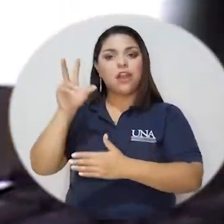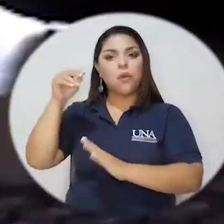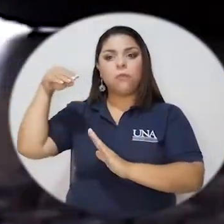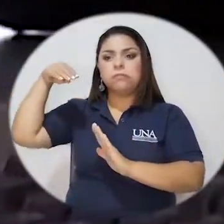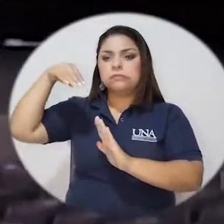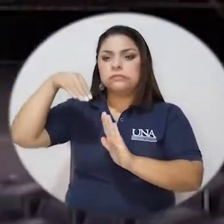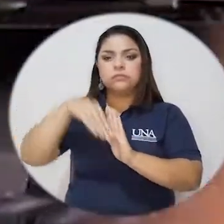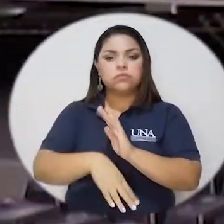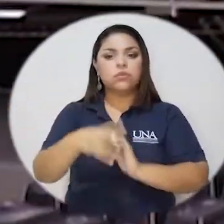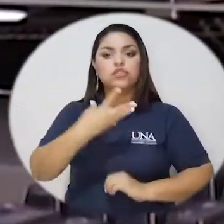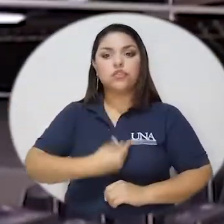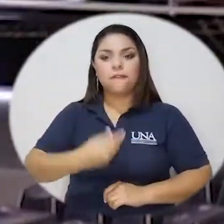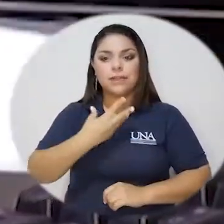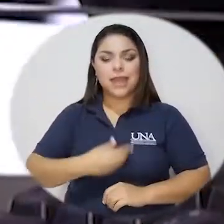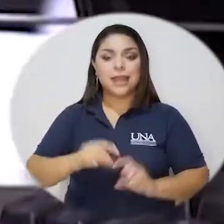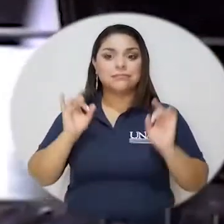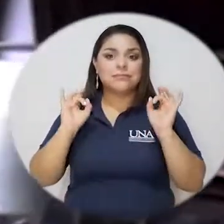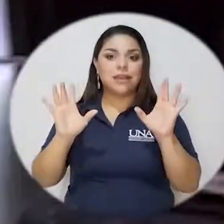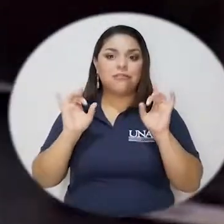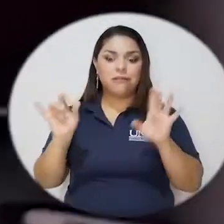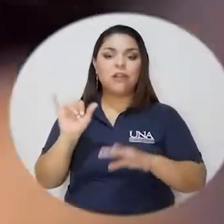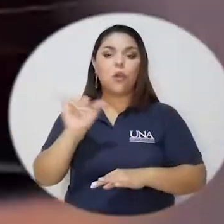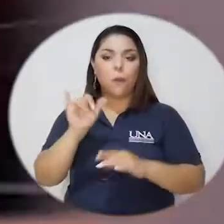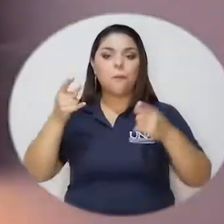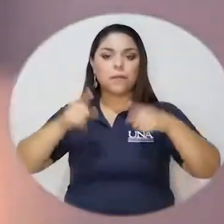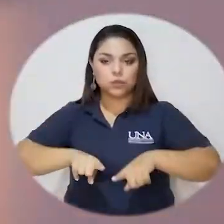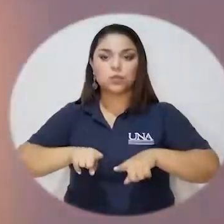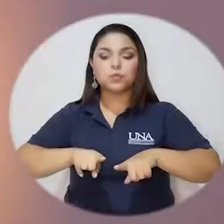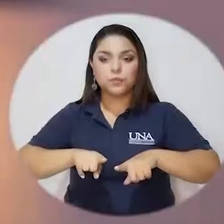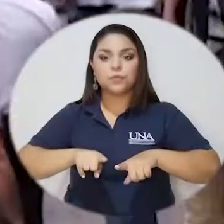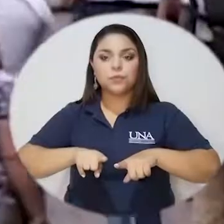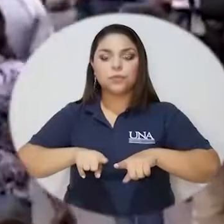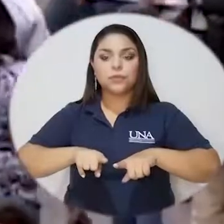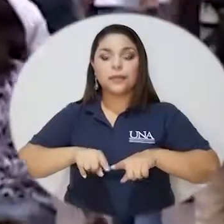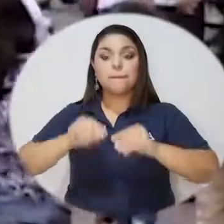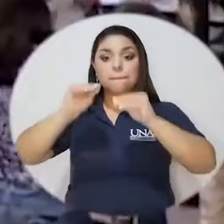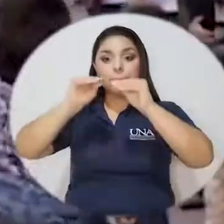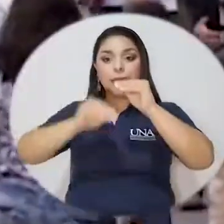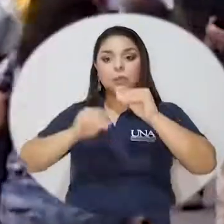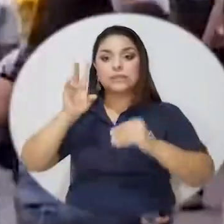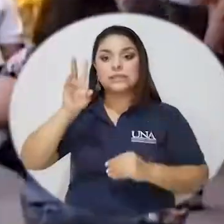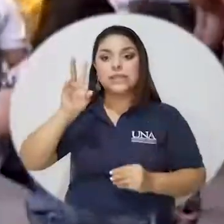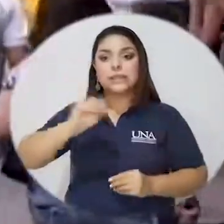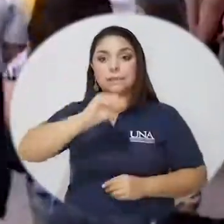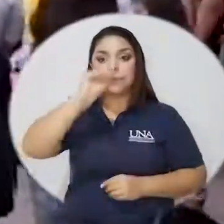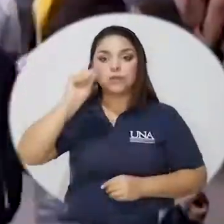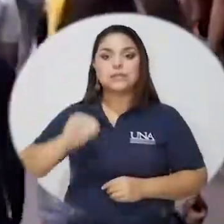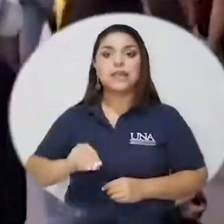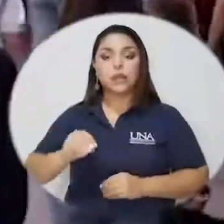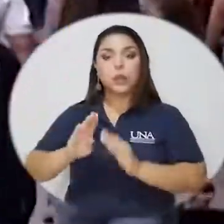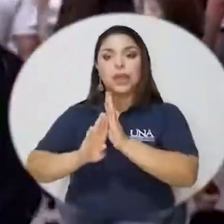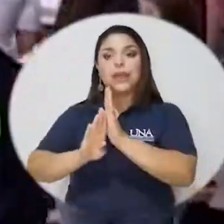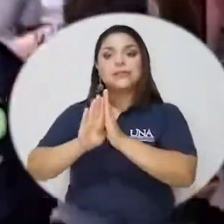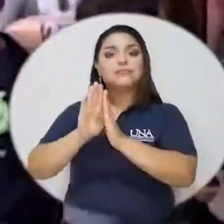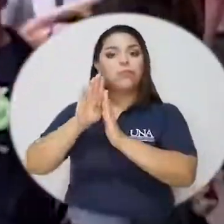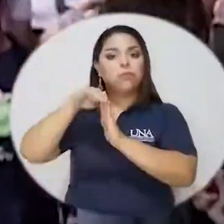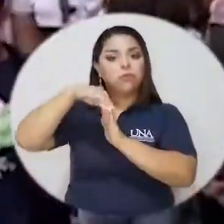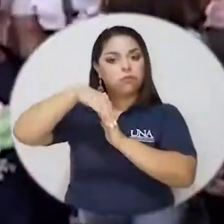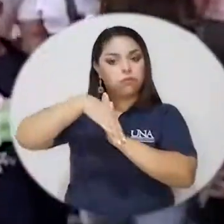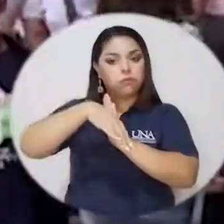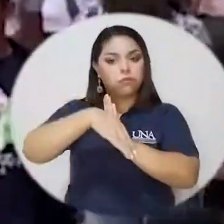no sufriera la catástrofe que ha tenido de menos un 7% en general de